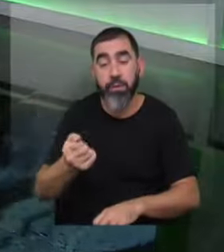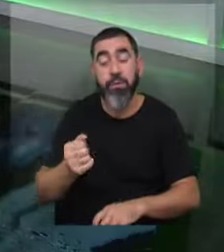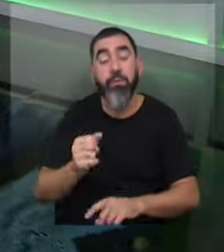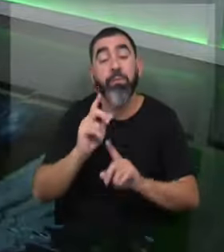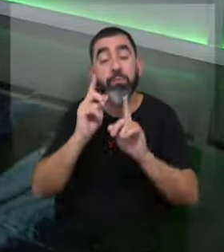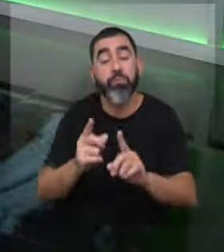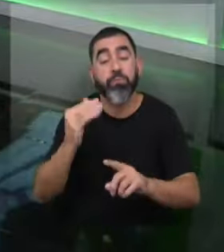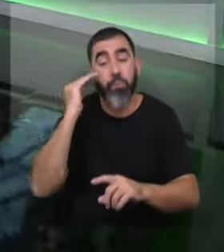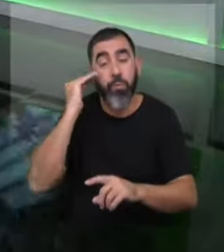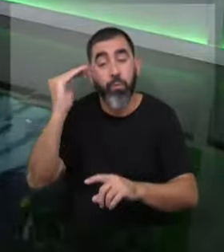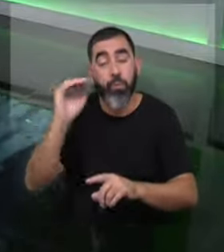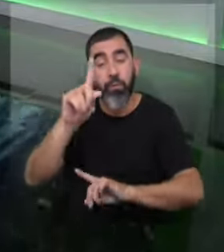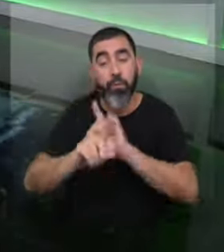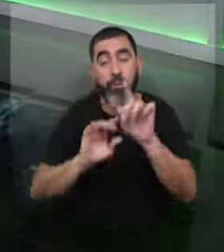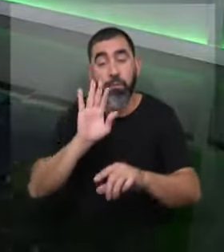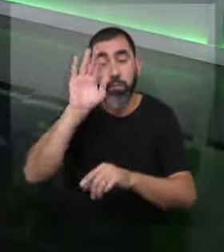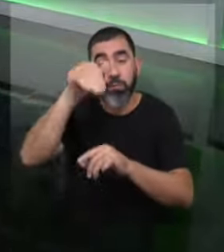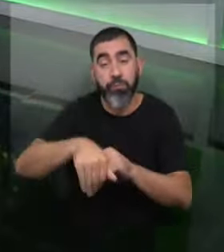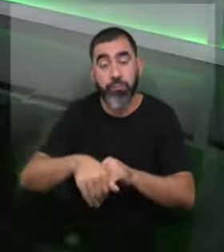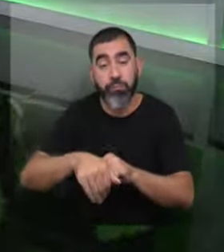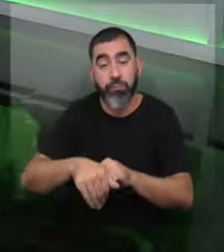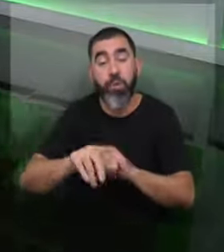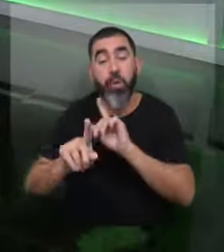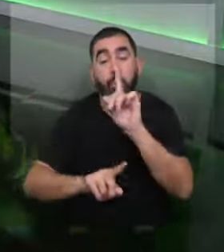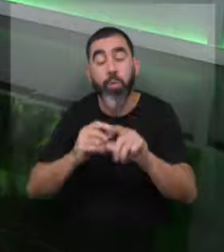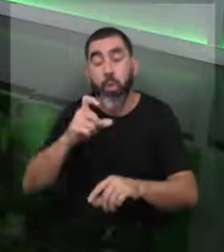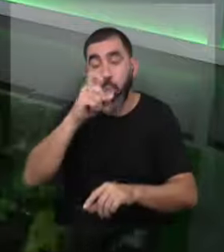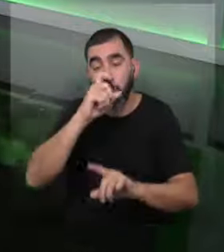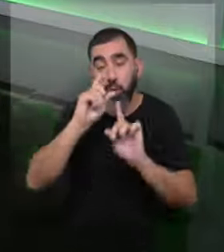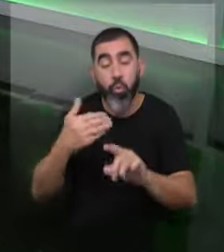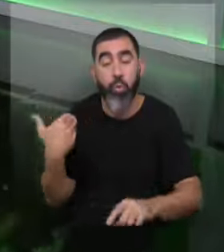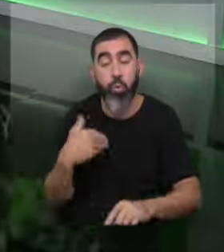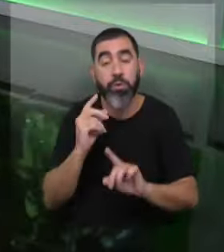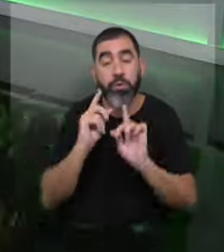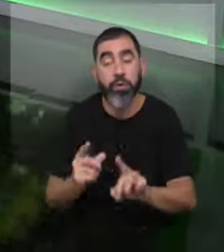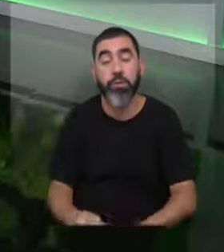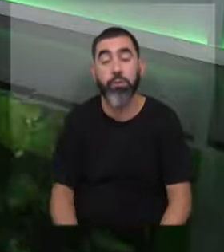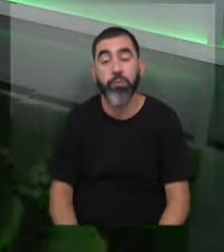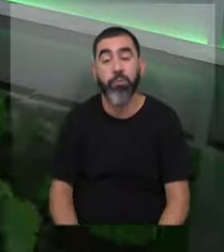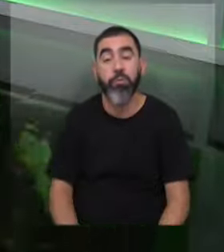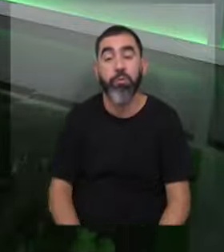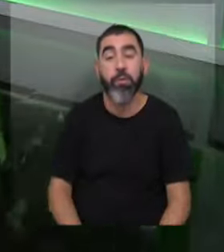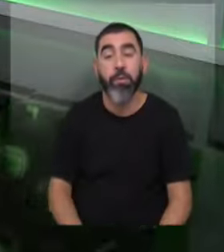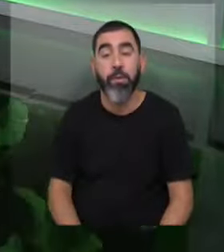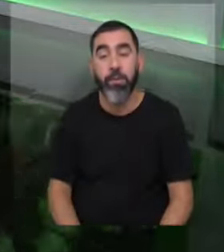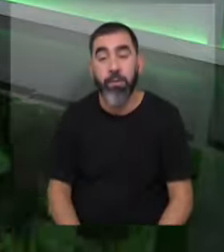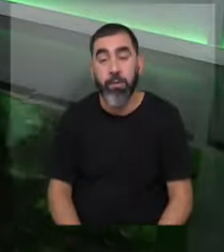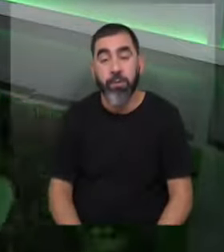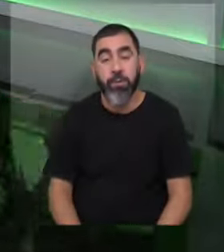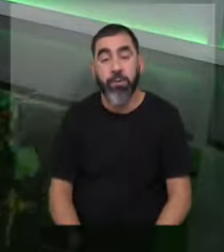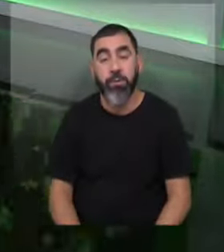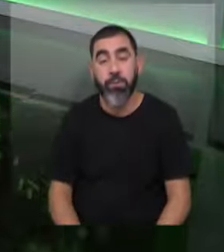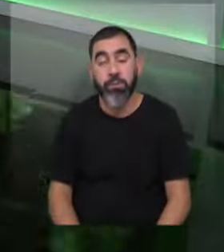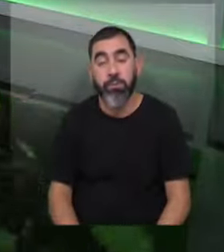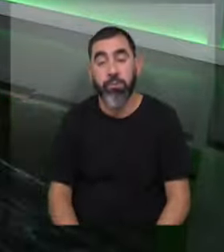también profesor en la Universidad de la República y en la Universidad de Buenos Aires, en Argentina. José, bienvenido, gracias por acompañarnos. Hola, ¿qué